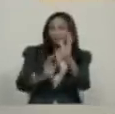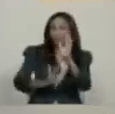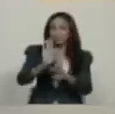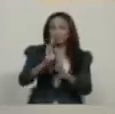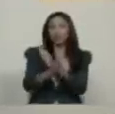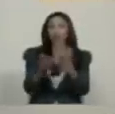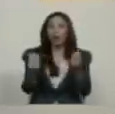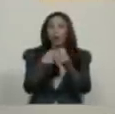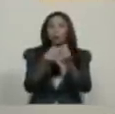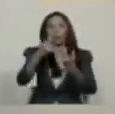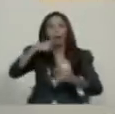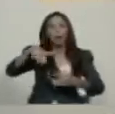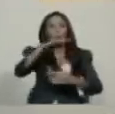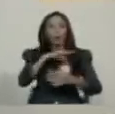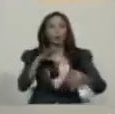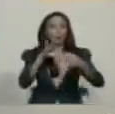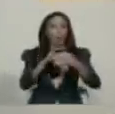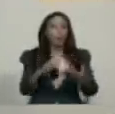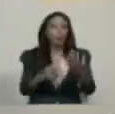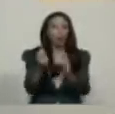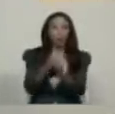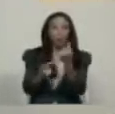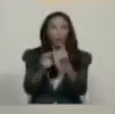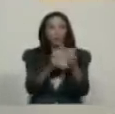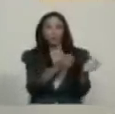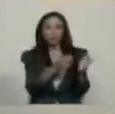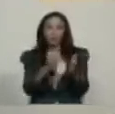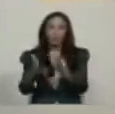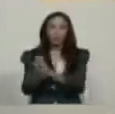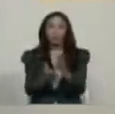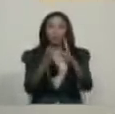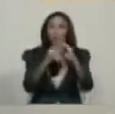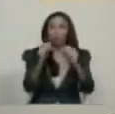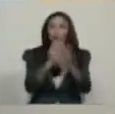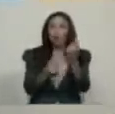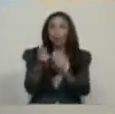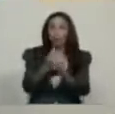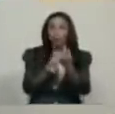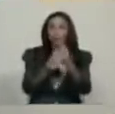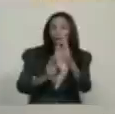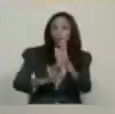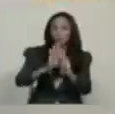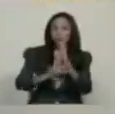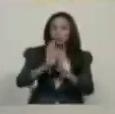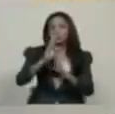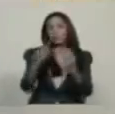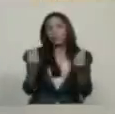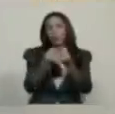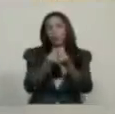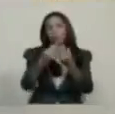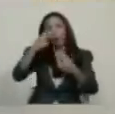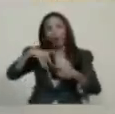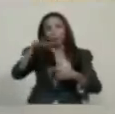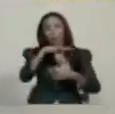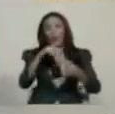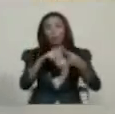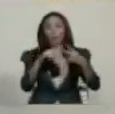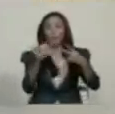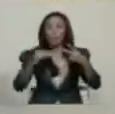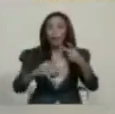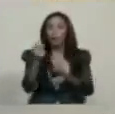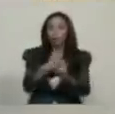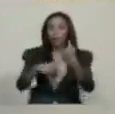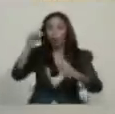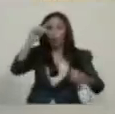Gobierno, gobernar la economía, junto a los factores de la economía, junto al pueblo, para un objetivo: